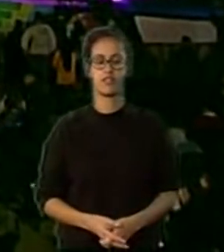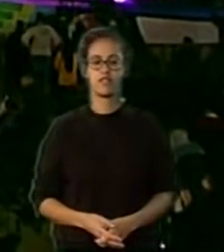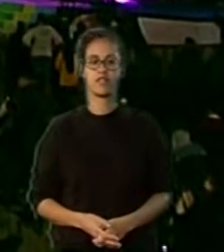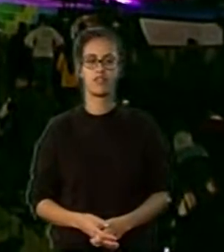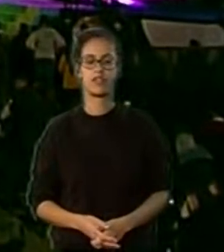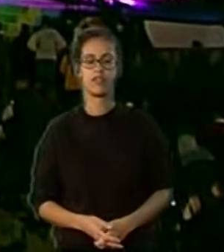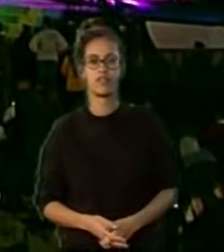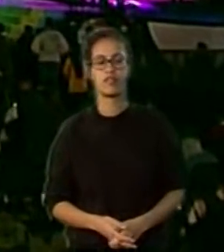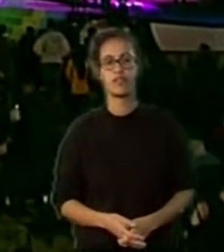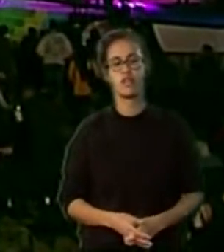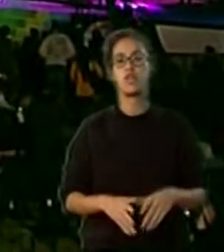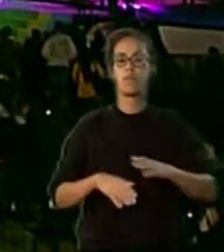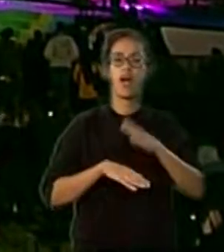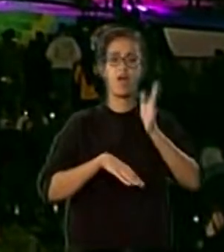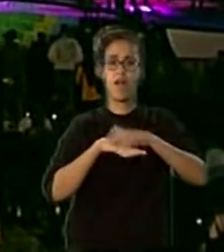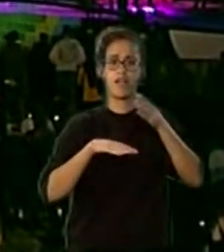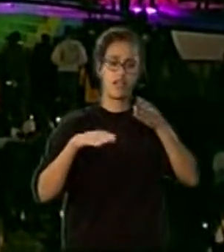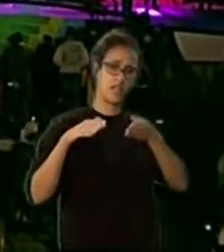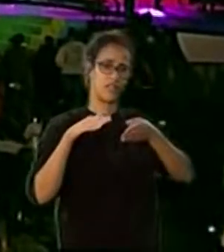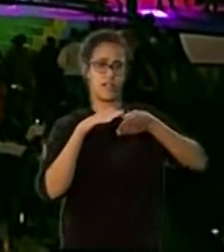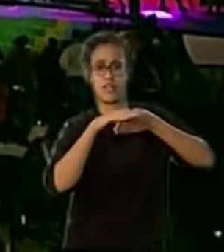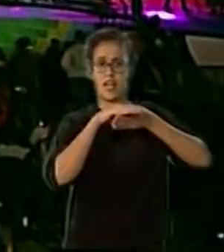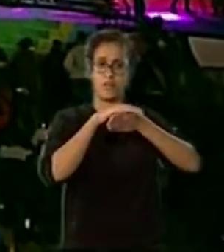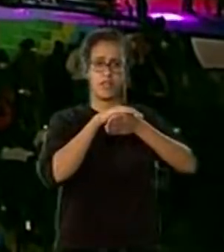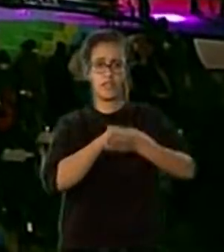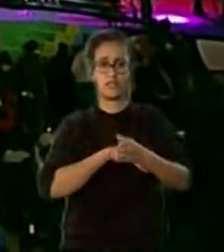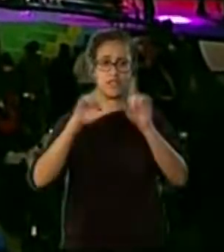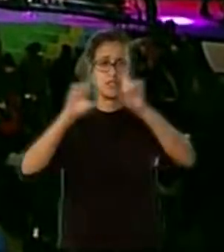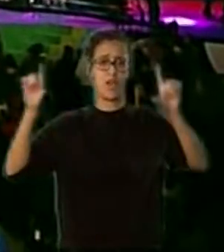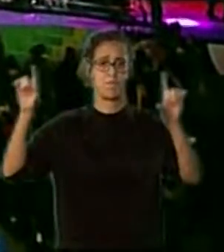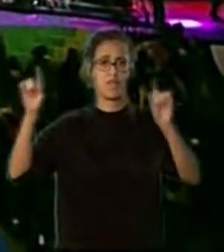Para mi cartera, el Primar siempre ha sido mi infierno.